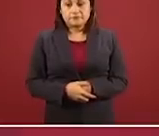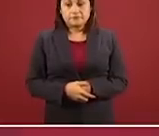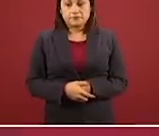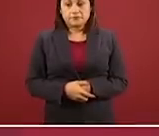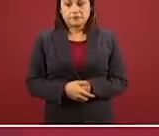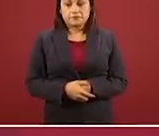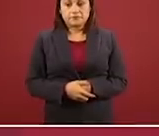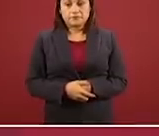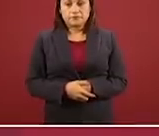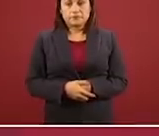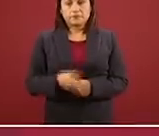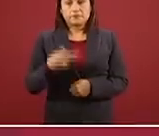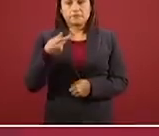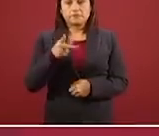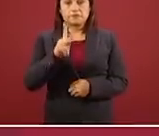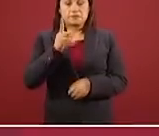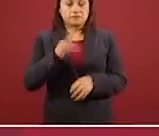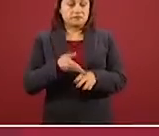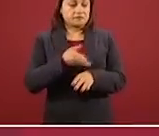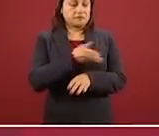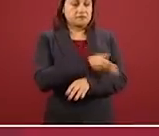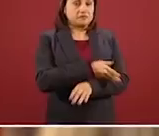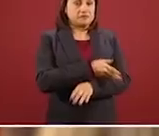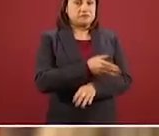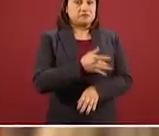se sentían como faraones,